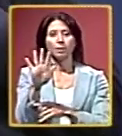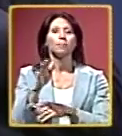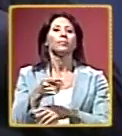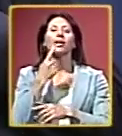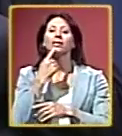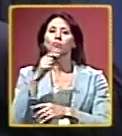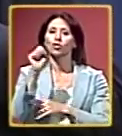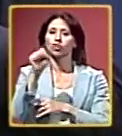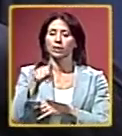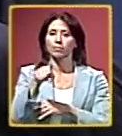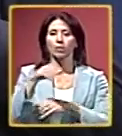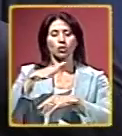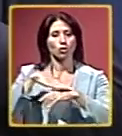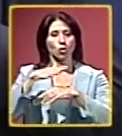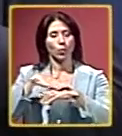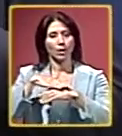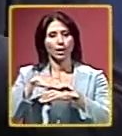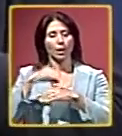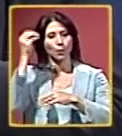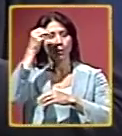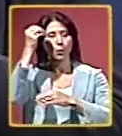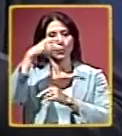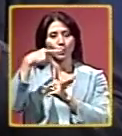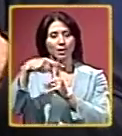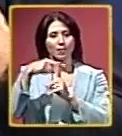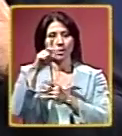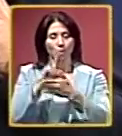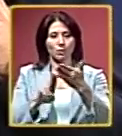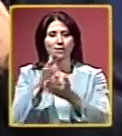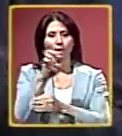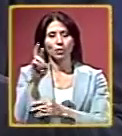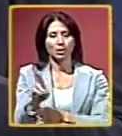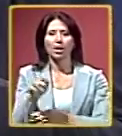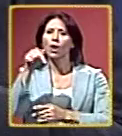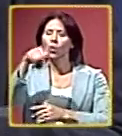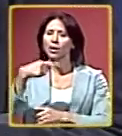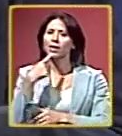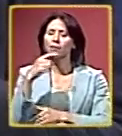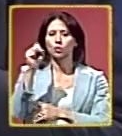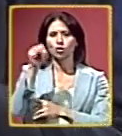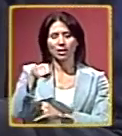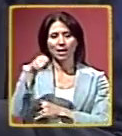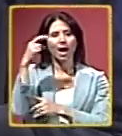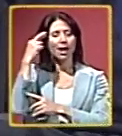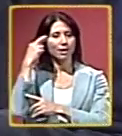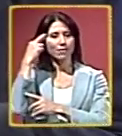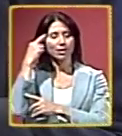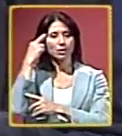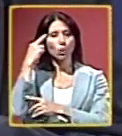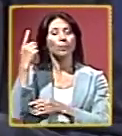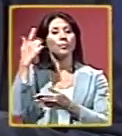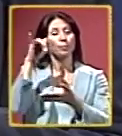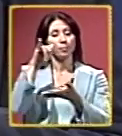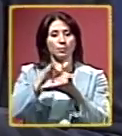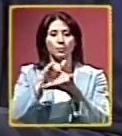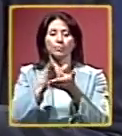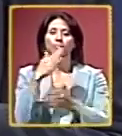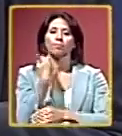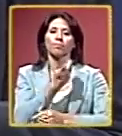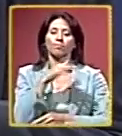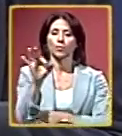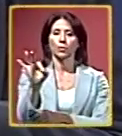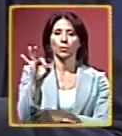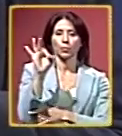posición positiva de la Universidad de Costa Rica, y hoy le diremos sí a la regulación. Para hacerlo, hemos